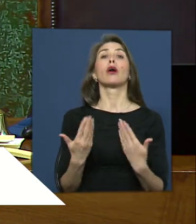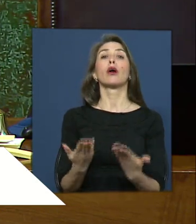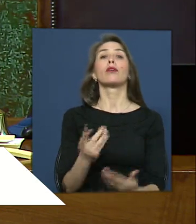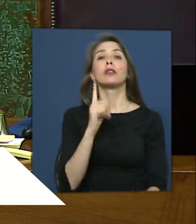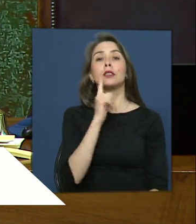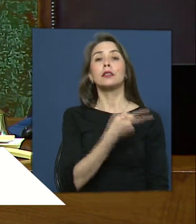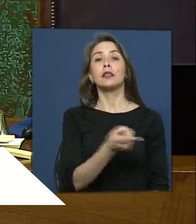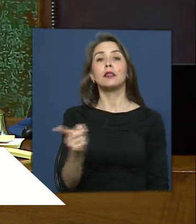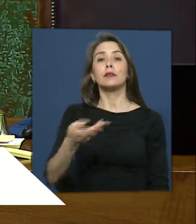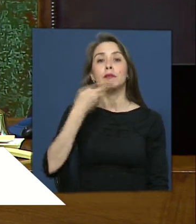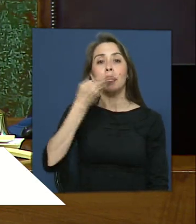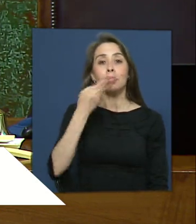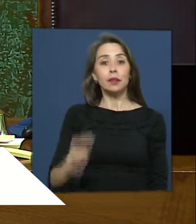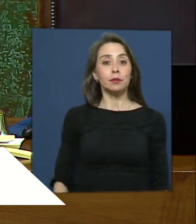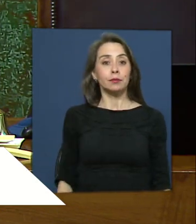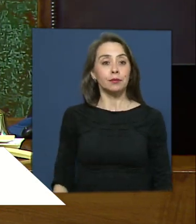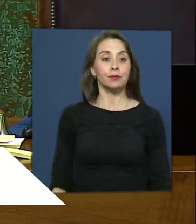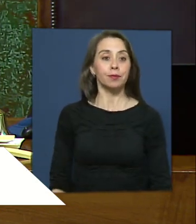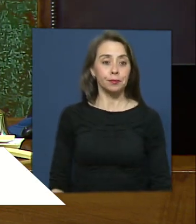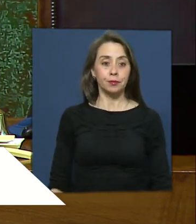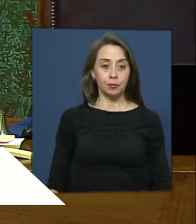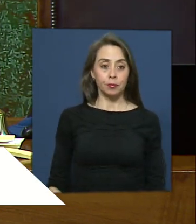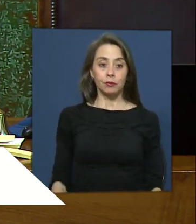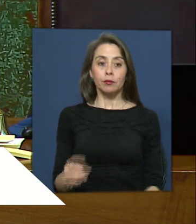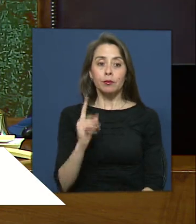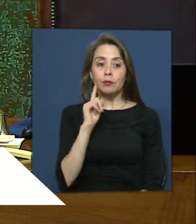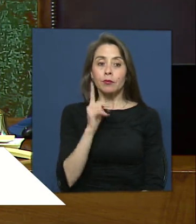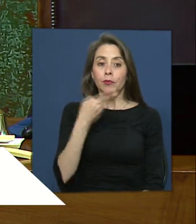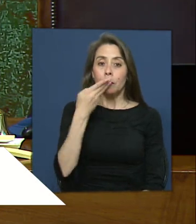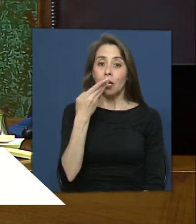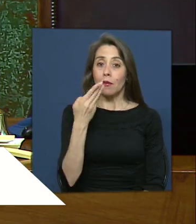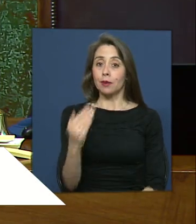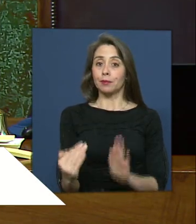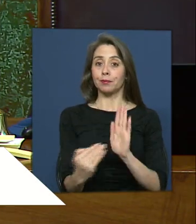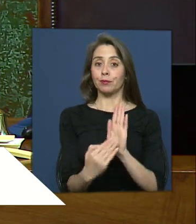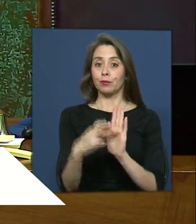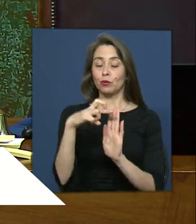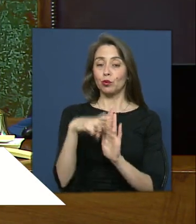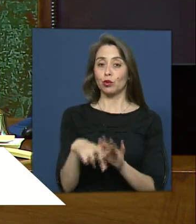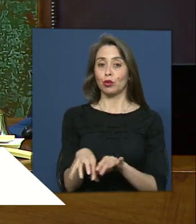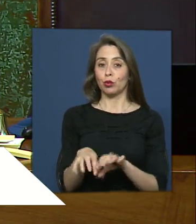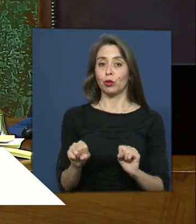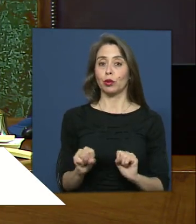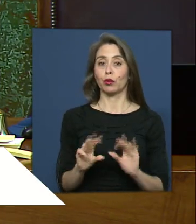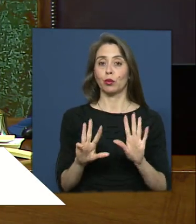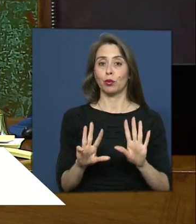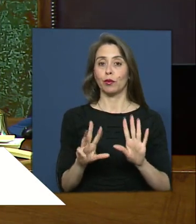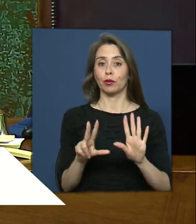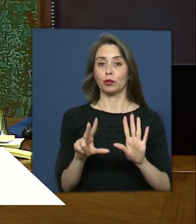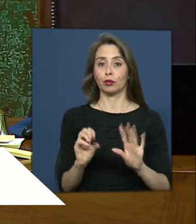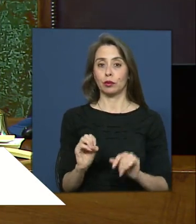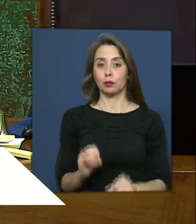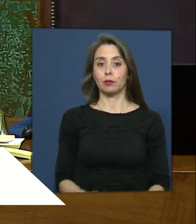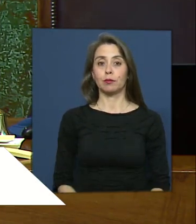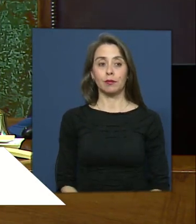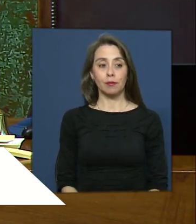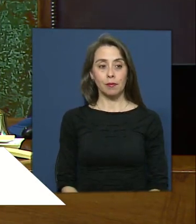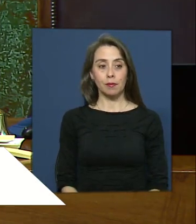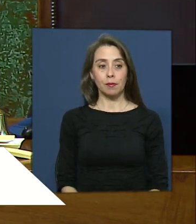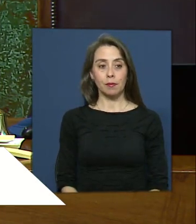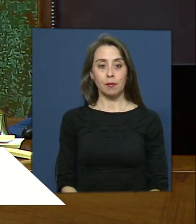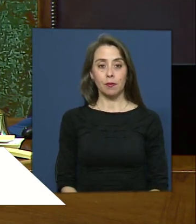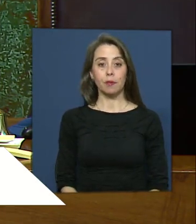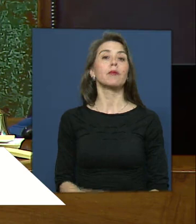palabra. Para hablar a favor del proyecto de resolución 980.